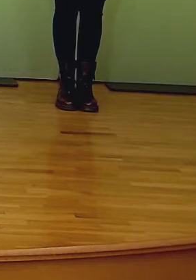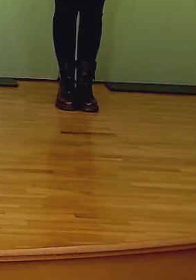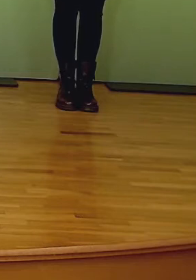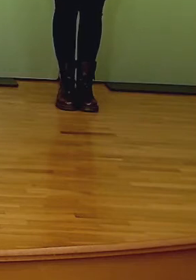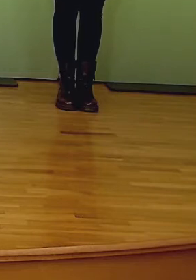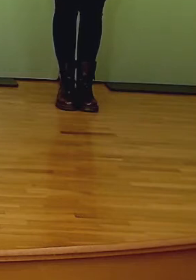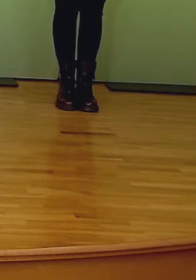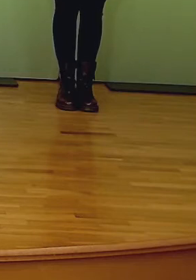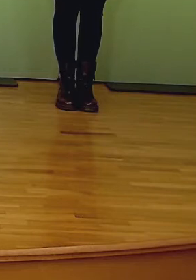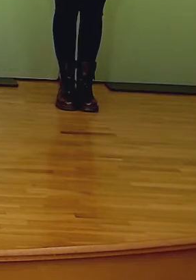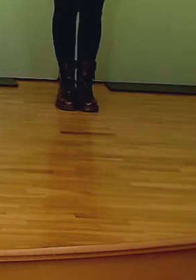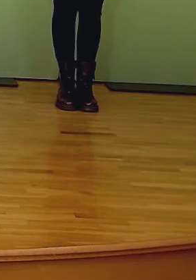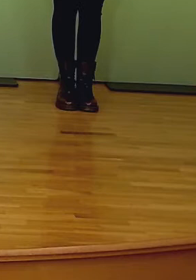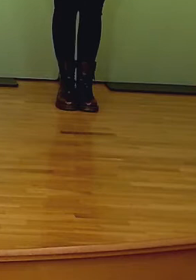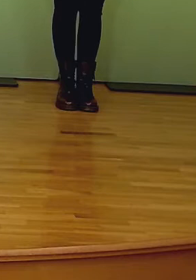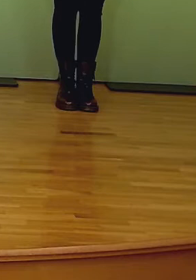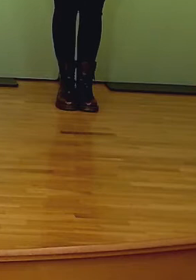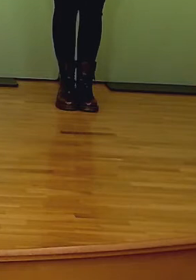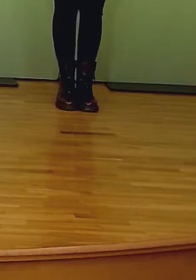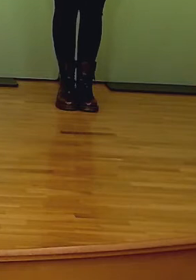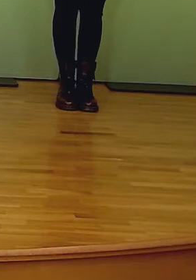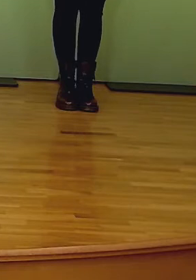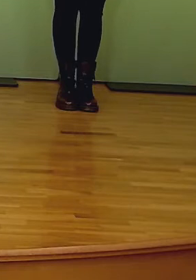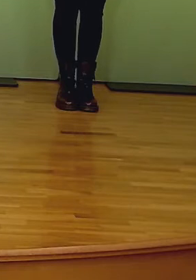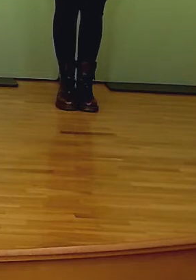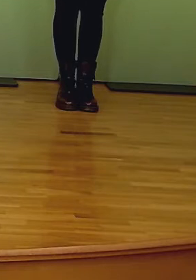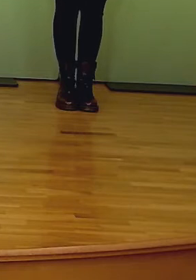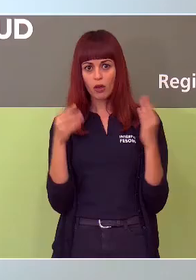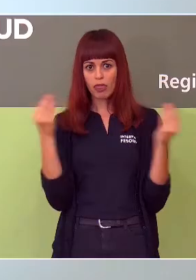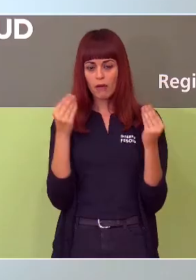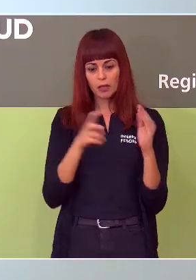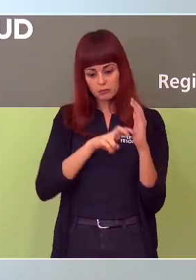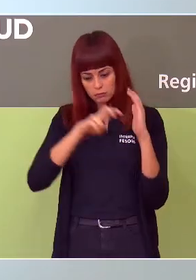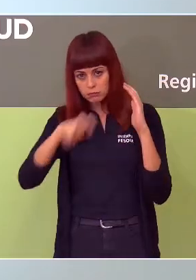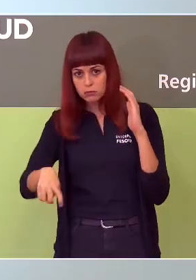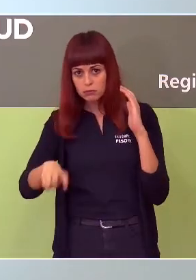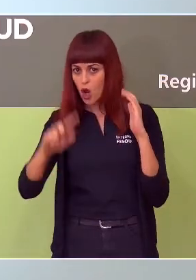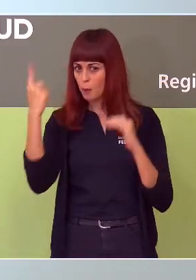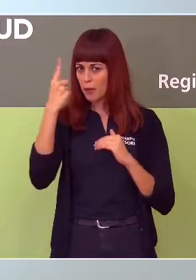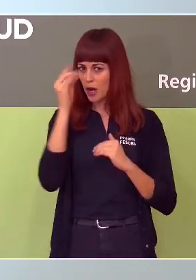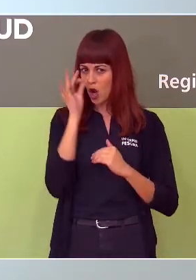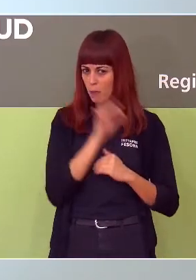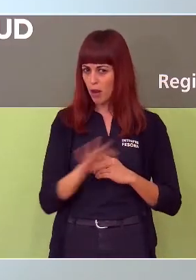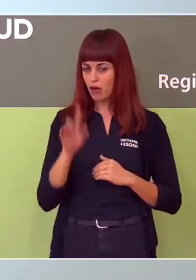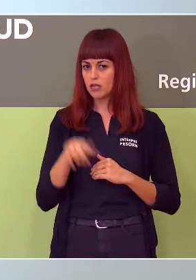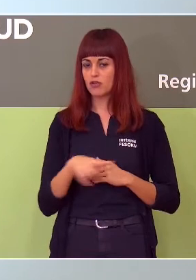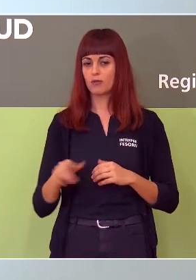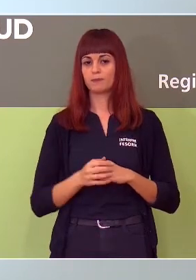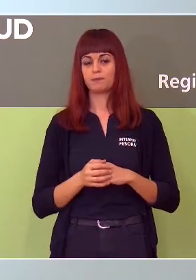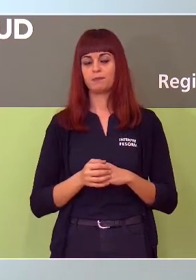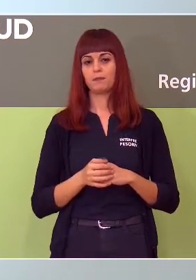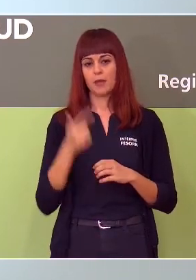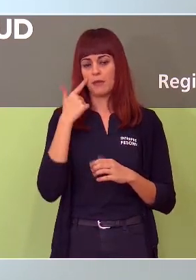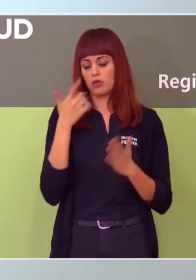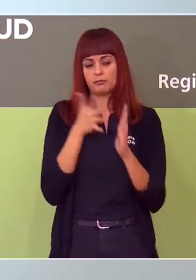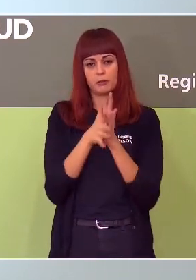desconfinamiento de los menores. ¿Sigue siendo partidario de que sean los primeros en abandonar el confinamiento? Bueno, yo creo que esto hay que consensuarlo, lo he comentado